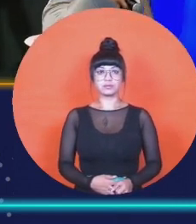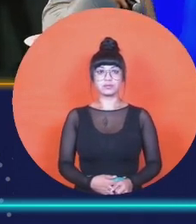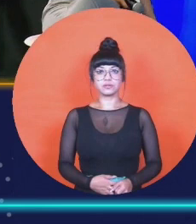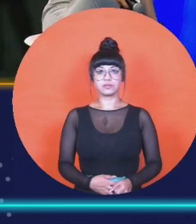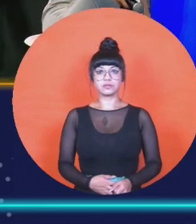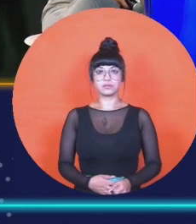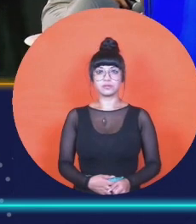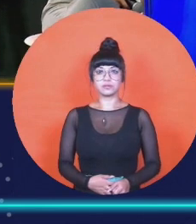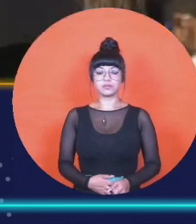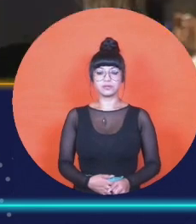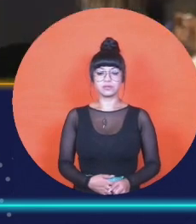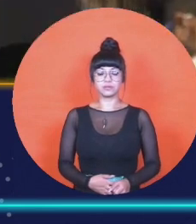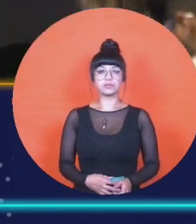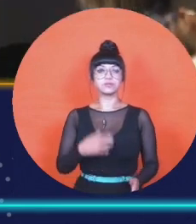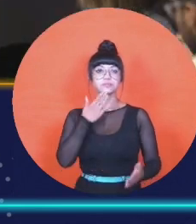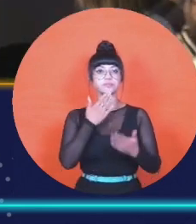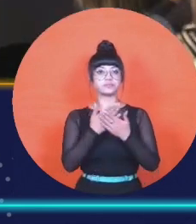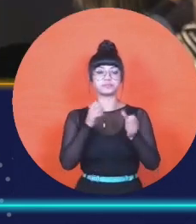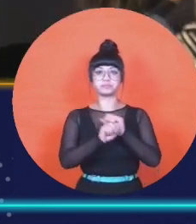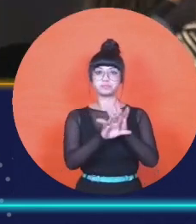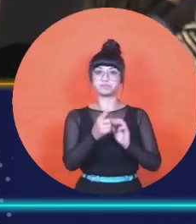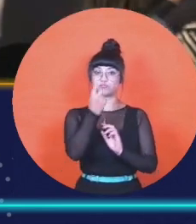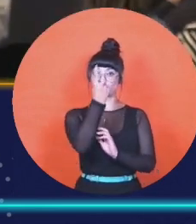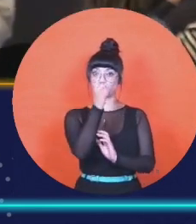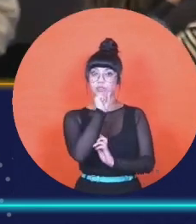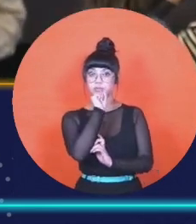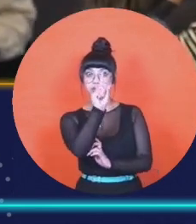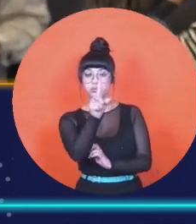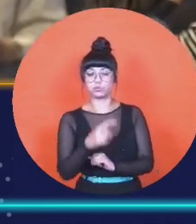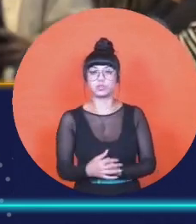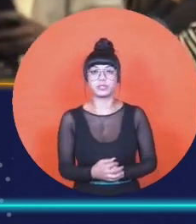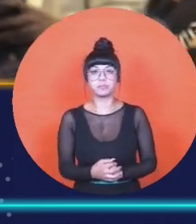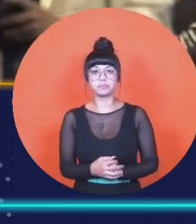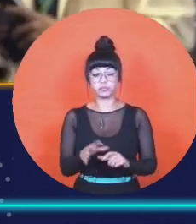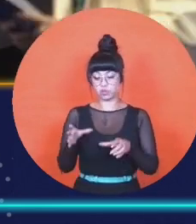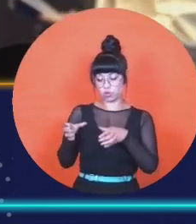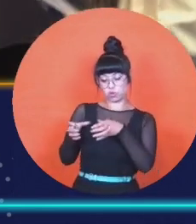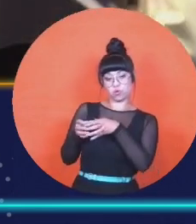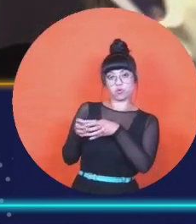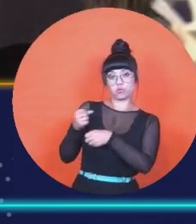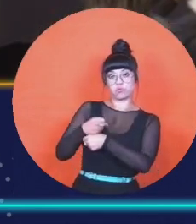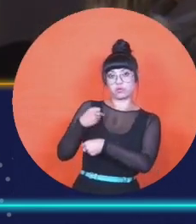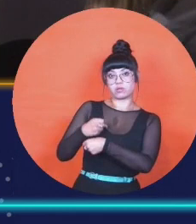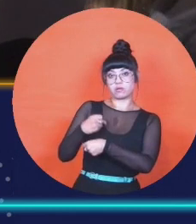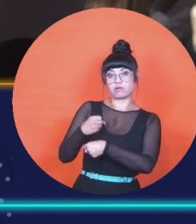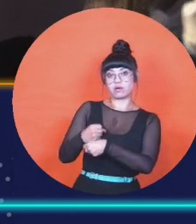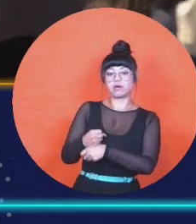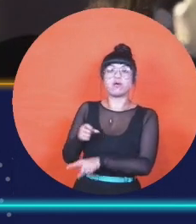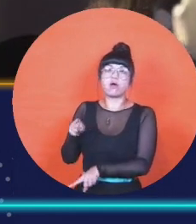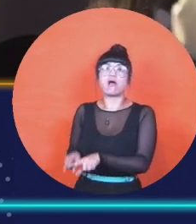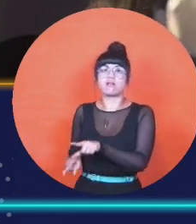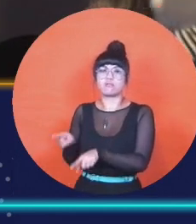Buenos días. Una pregunta. En mi equipo de trabajo hay algunos que tienen